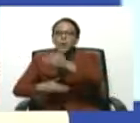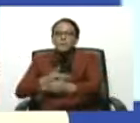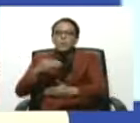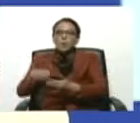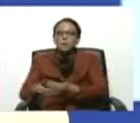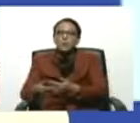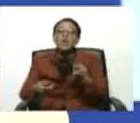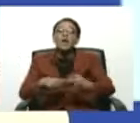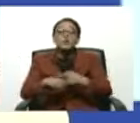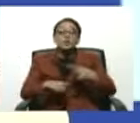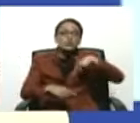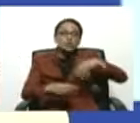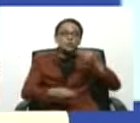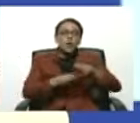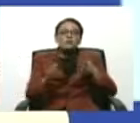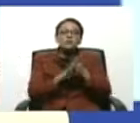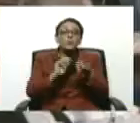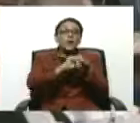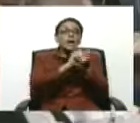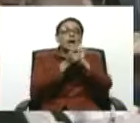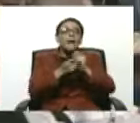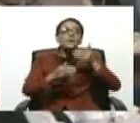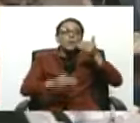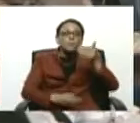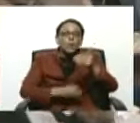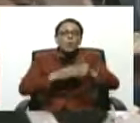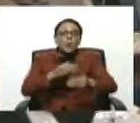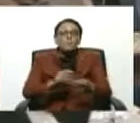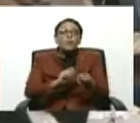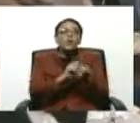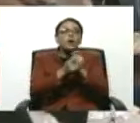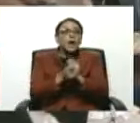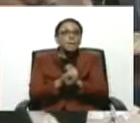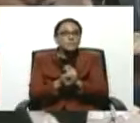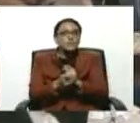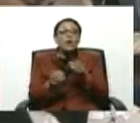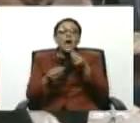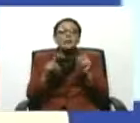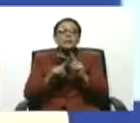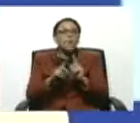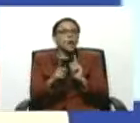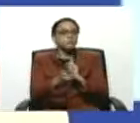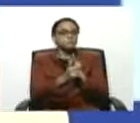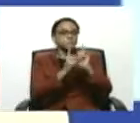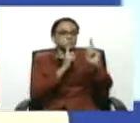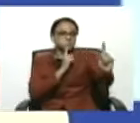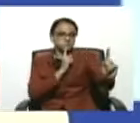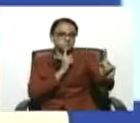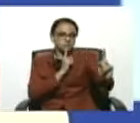por eso hablamos de reformas graduales porque se tuvo ambos caminos al mismo tiempo funcionando